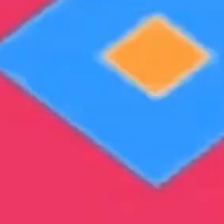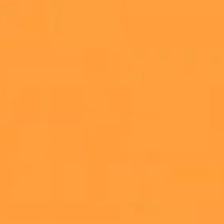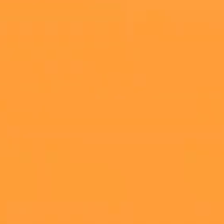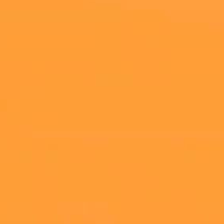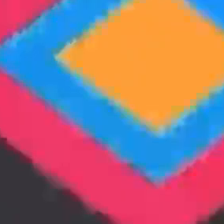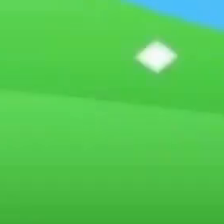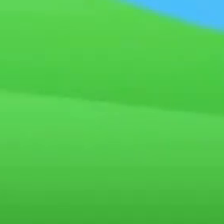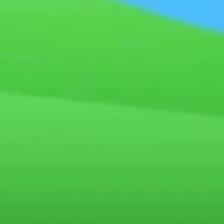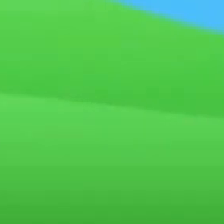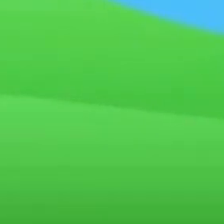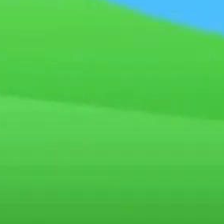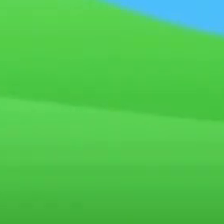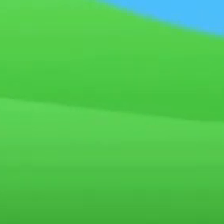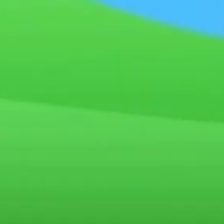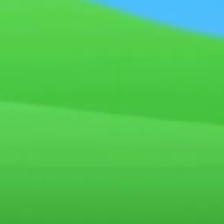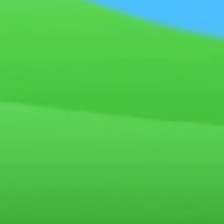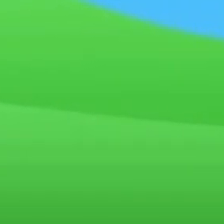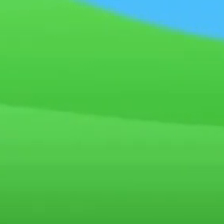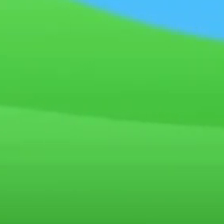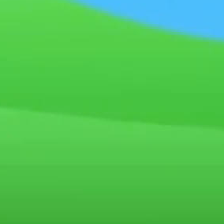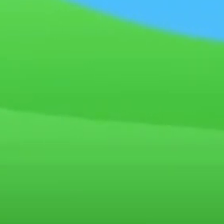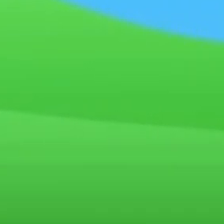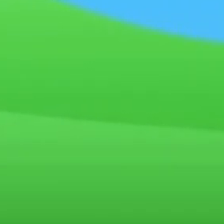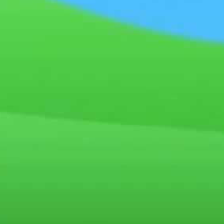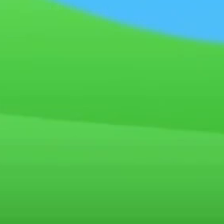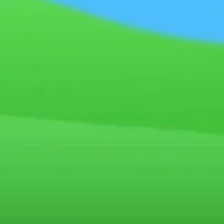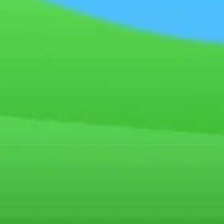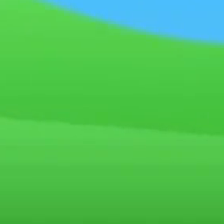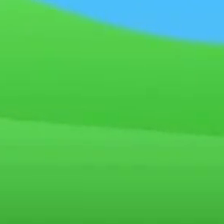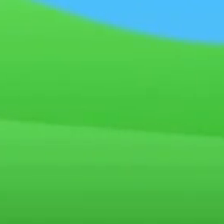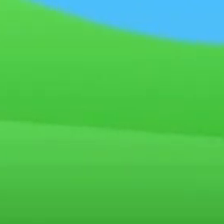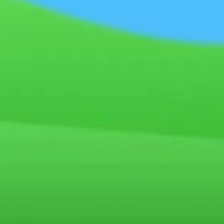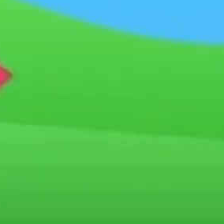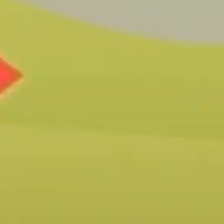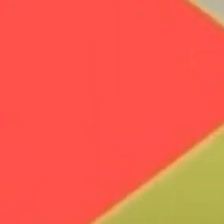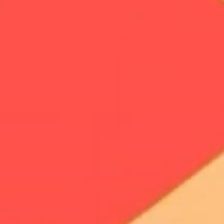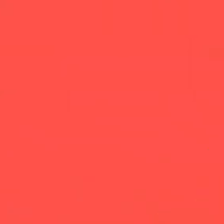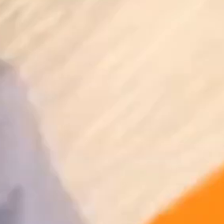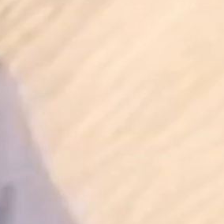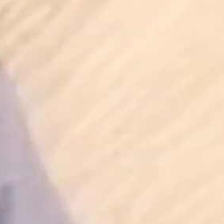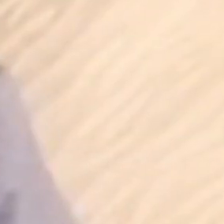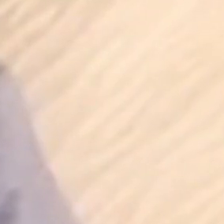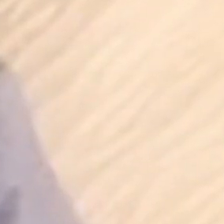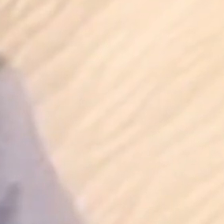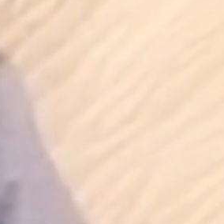el verbo es tanto más porque tuviera muy buena